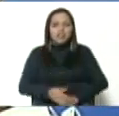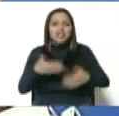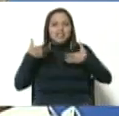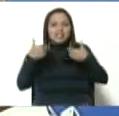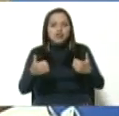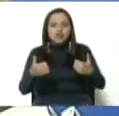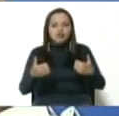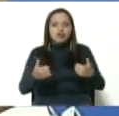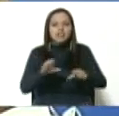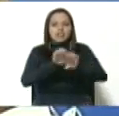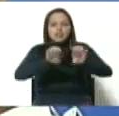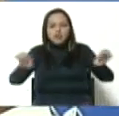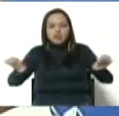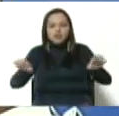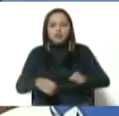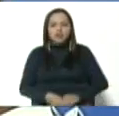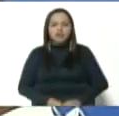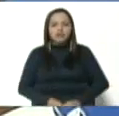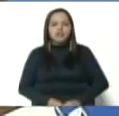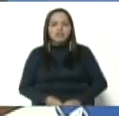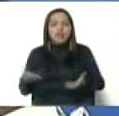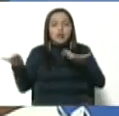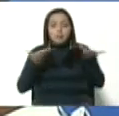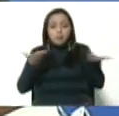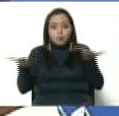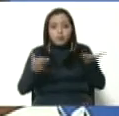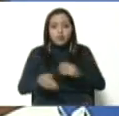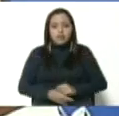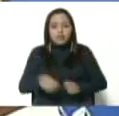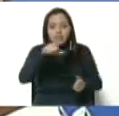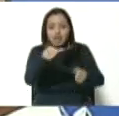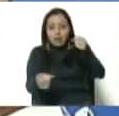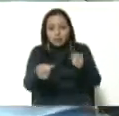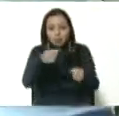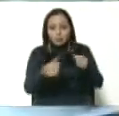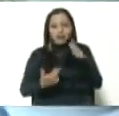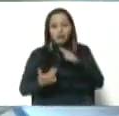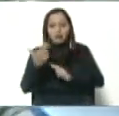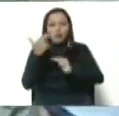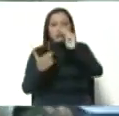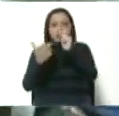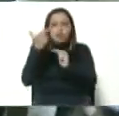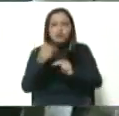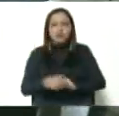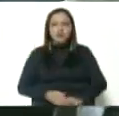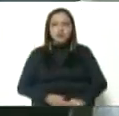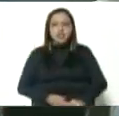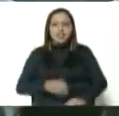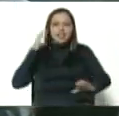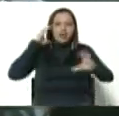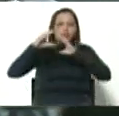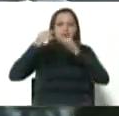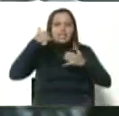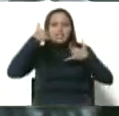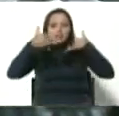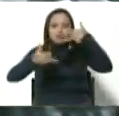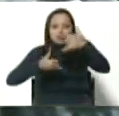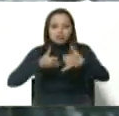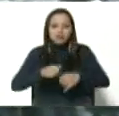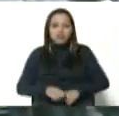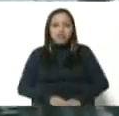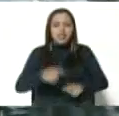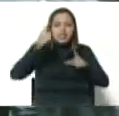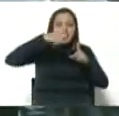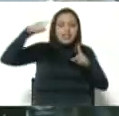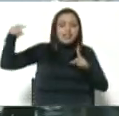de la educación, del transporte multimodal, de la construcción, de las telecomunicaciones, del sector